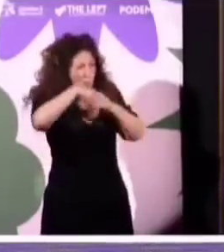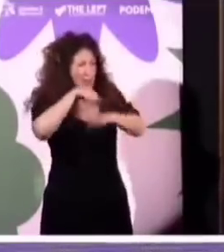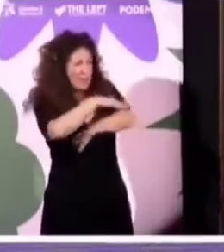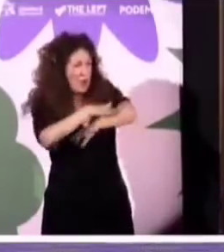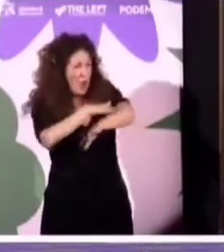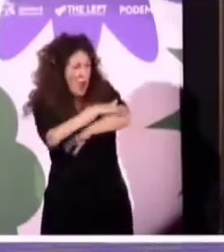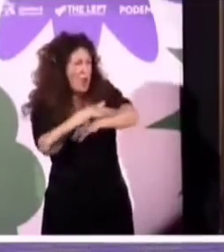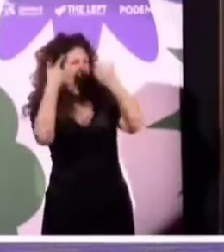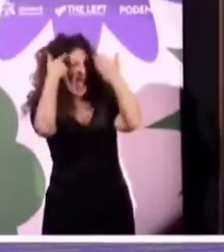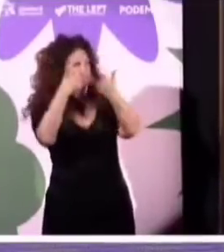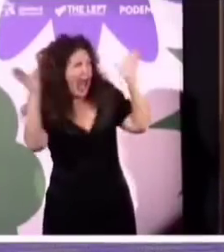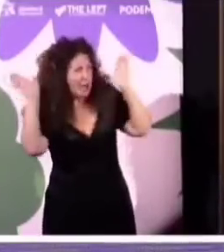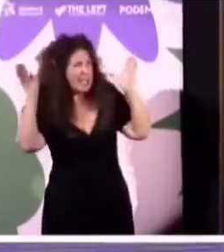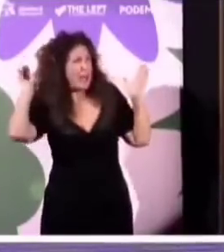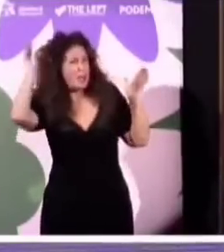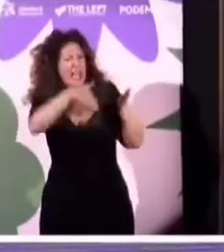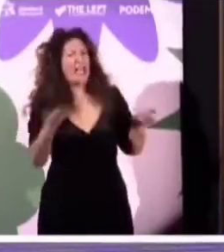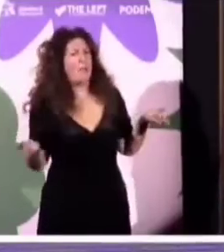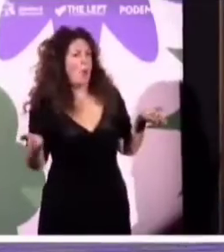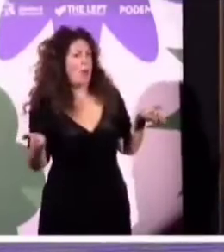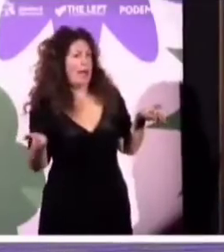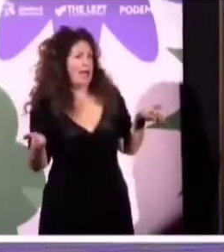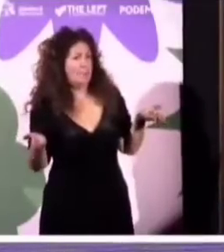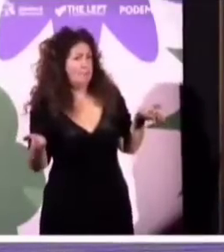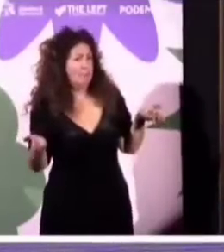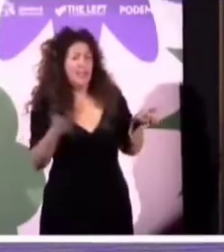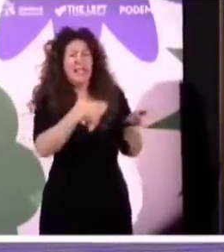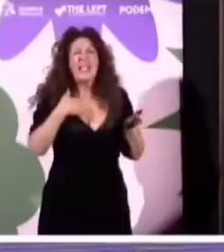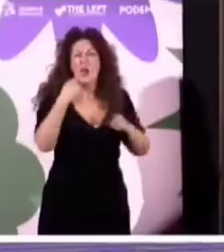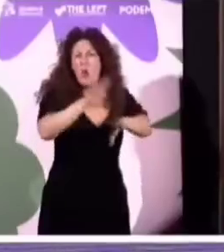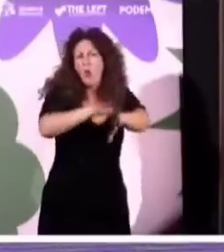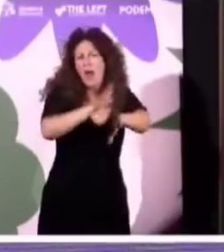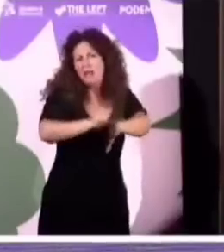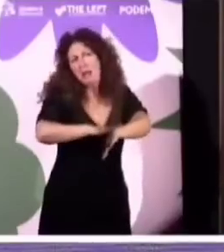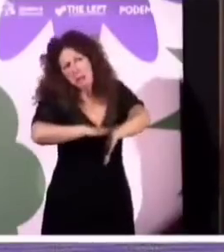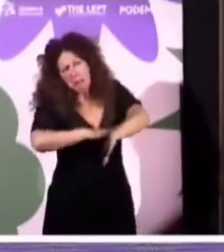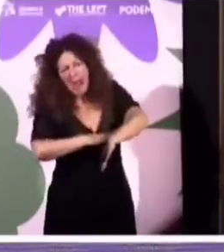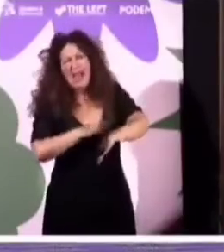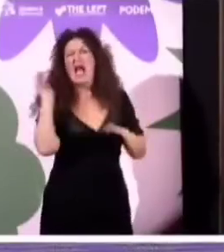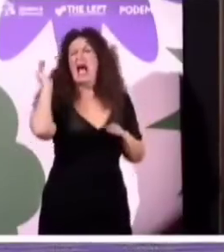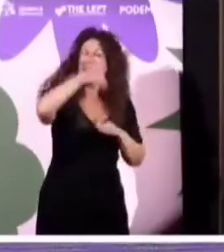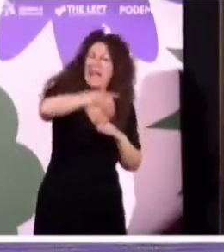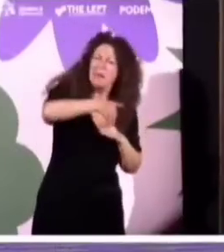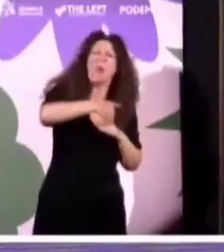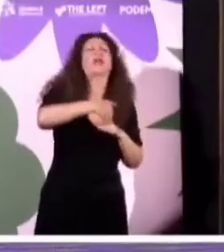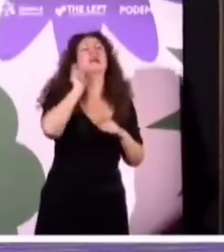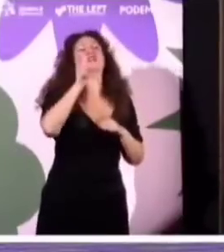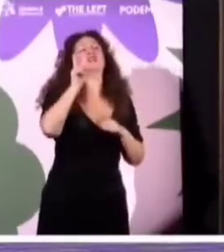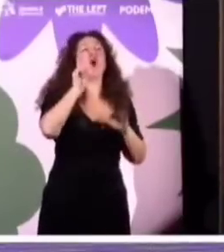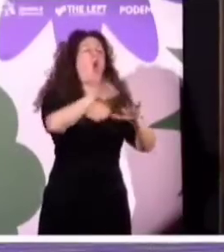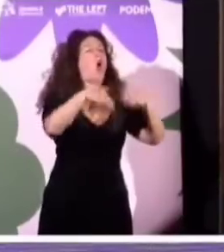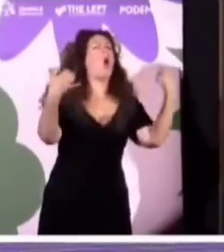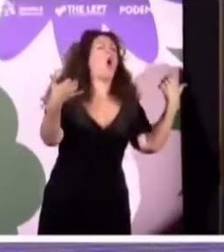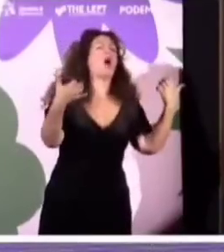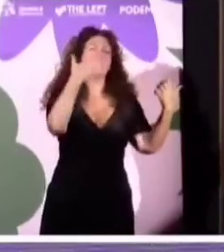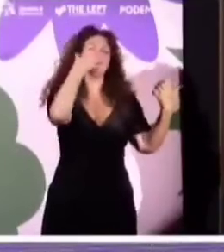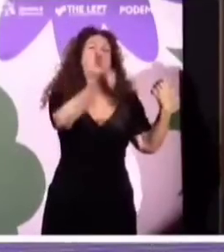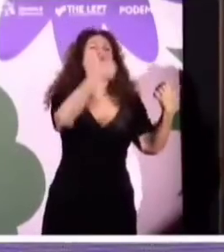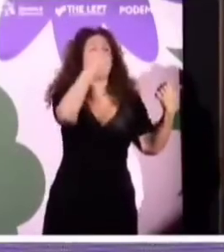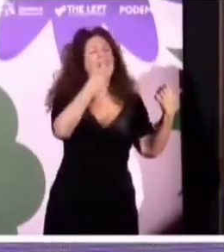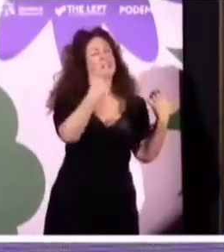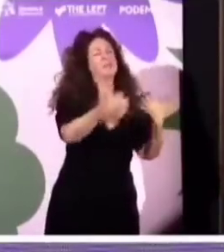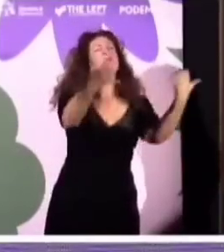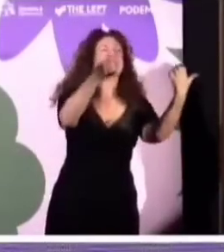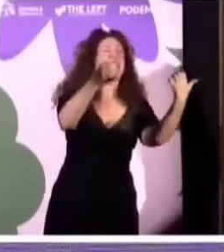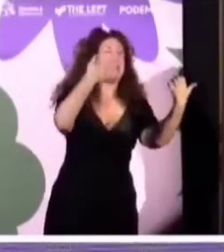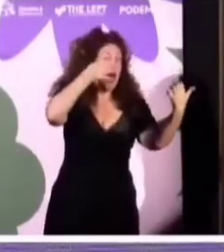sea abiertamente republicana? Queremos una izquierda que, bueno, que sí, que es republicana en los congresos, como el Partido Socialista, pero que diga